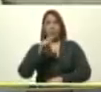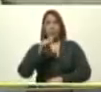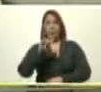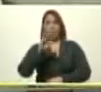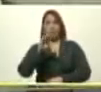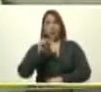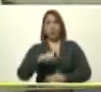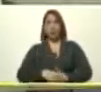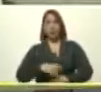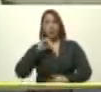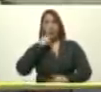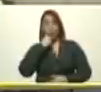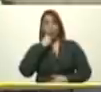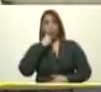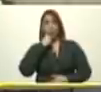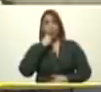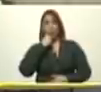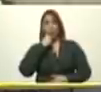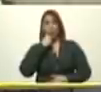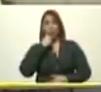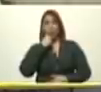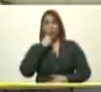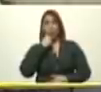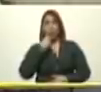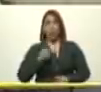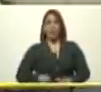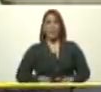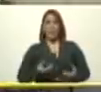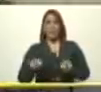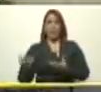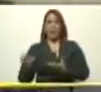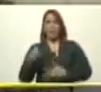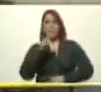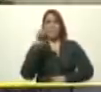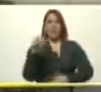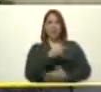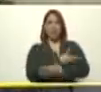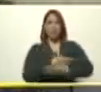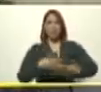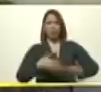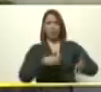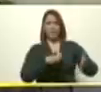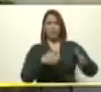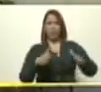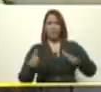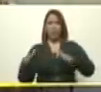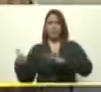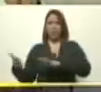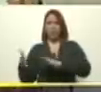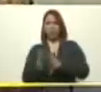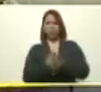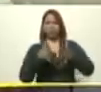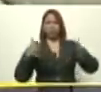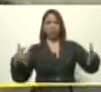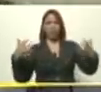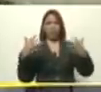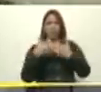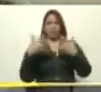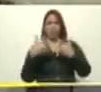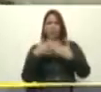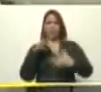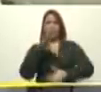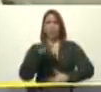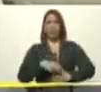cruz y él es un soviética pusieron 20 millones de muertos en la gran guerra patria almirante